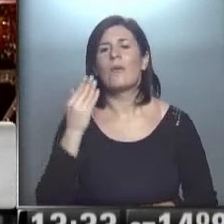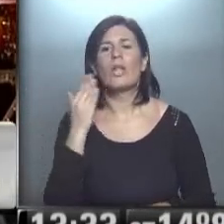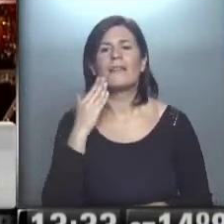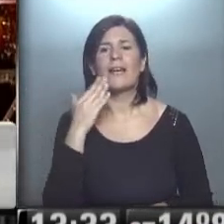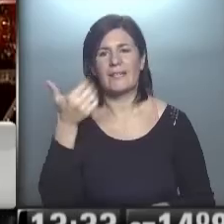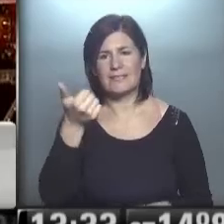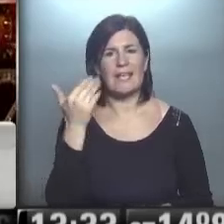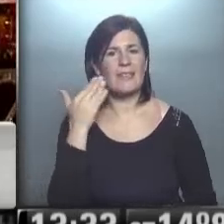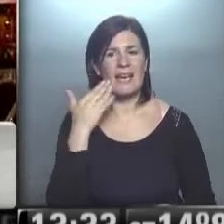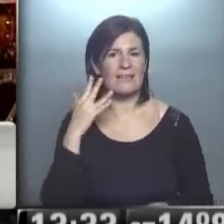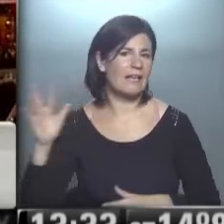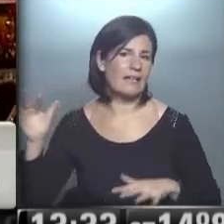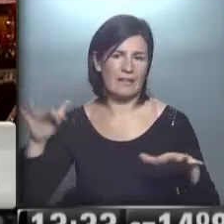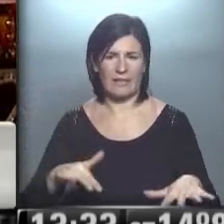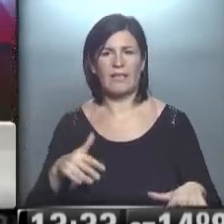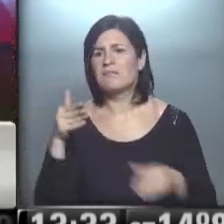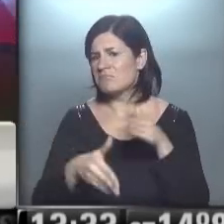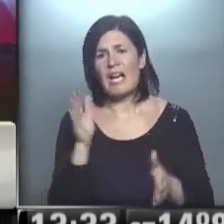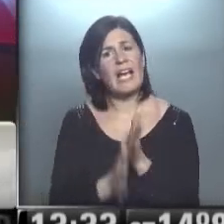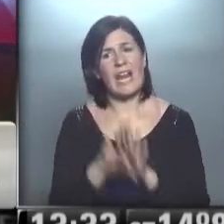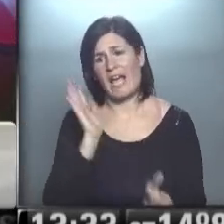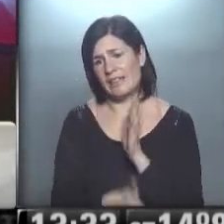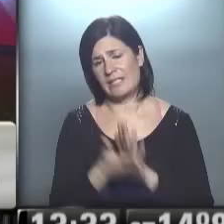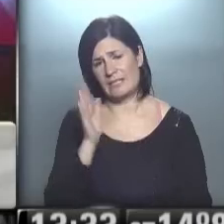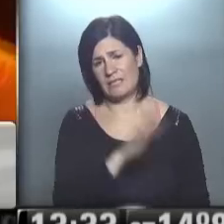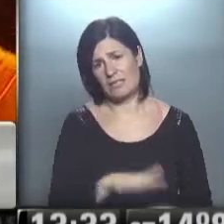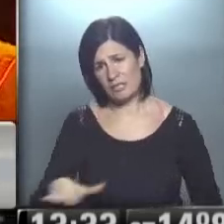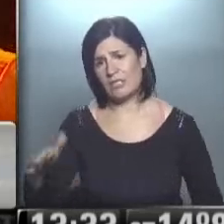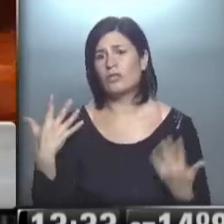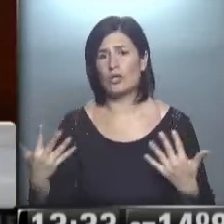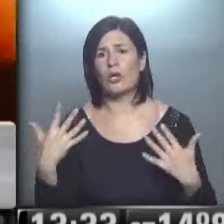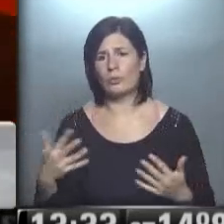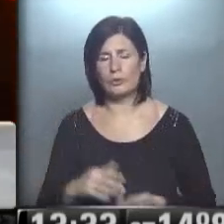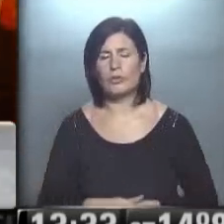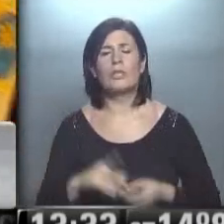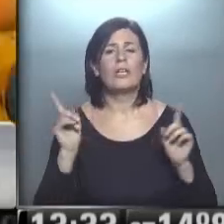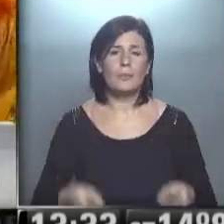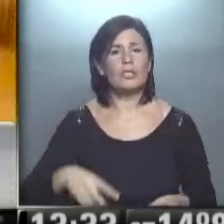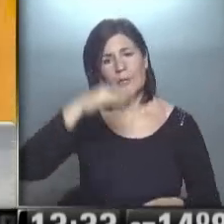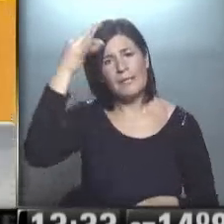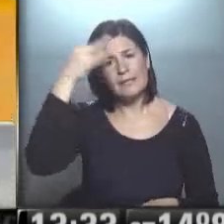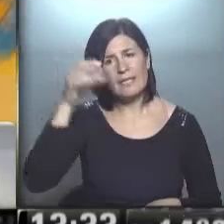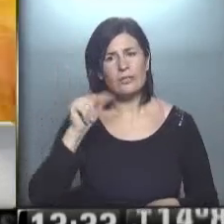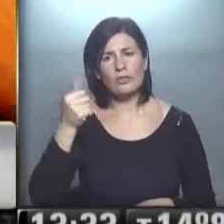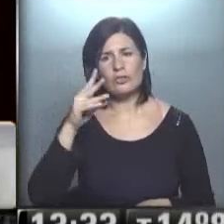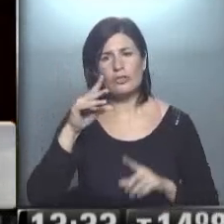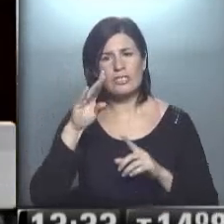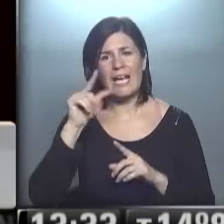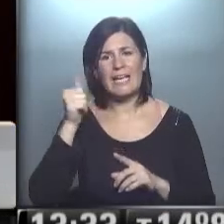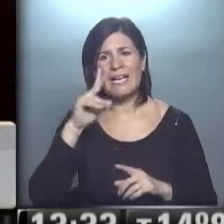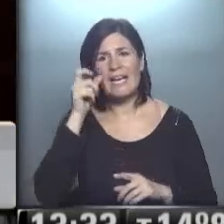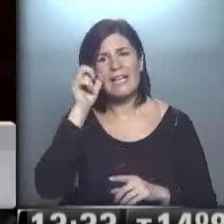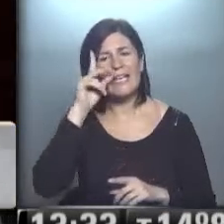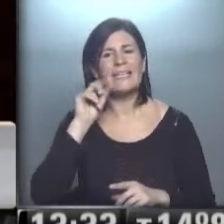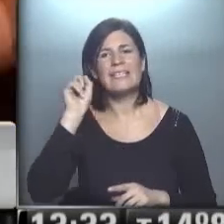las 6 de la tarde la convocatoria, gratis para todos los chicos. Pero están otros días, por supuesto, también con las funciones en el Chacarere, en una propuesta